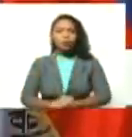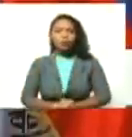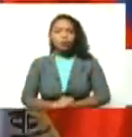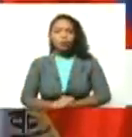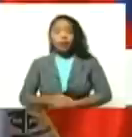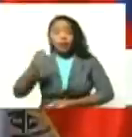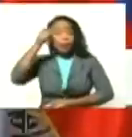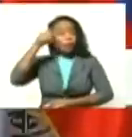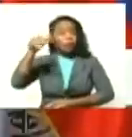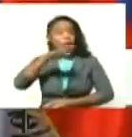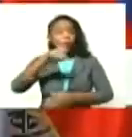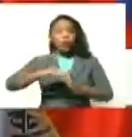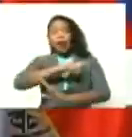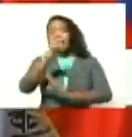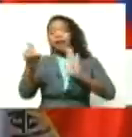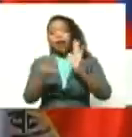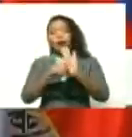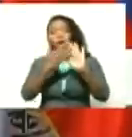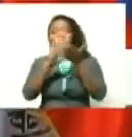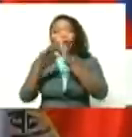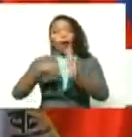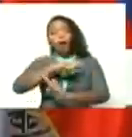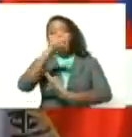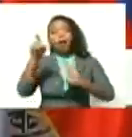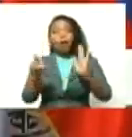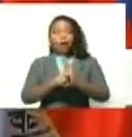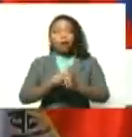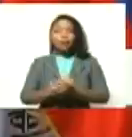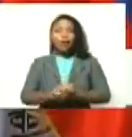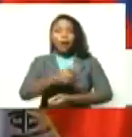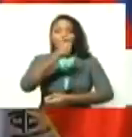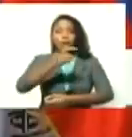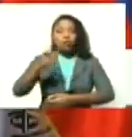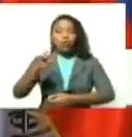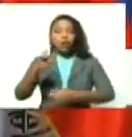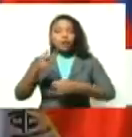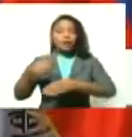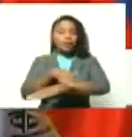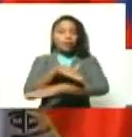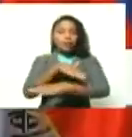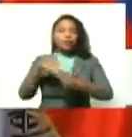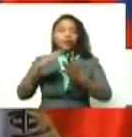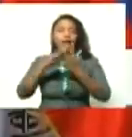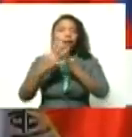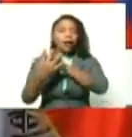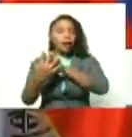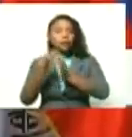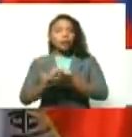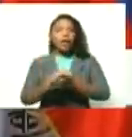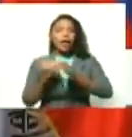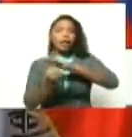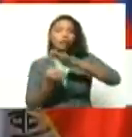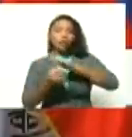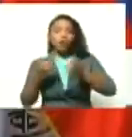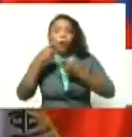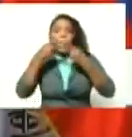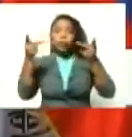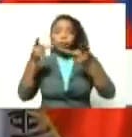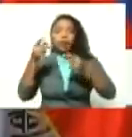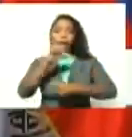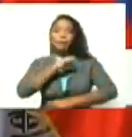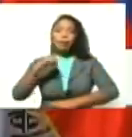La población en general, la comunidad en general, la gente de urbanizaciones y barriadas, instituciones públicas o